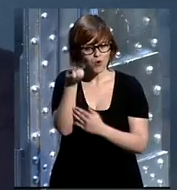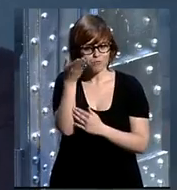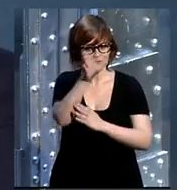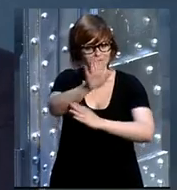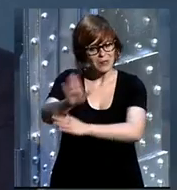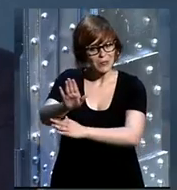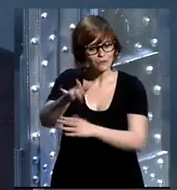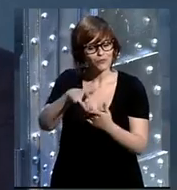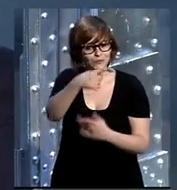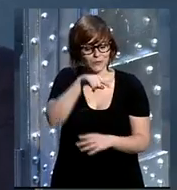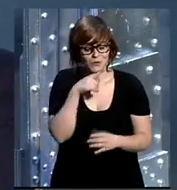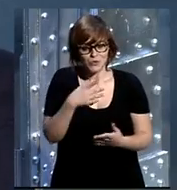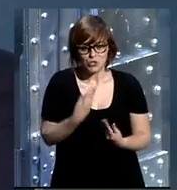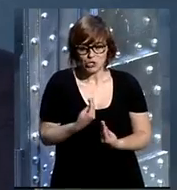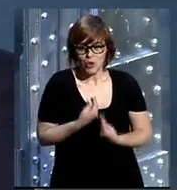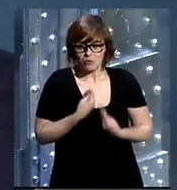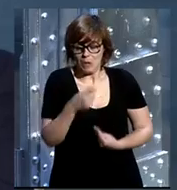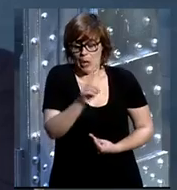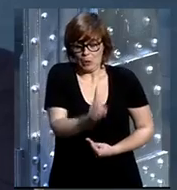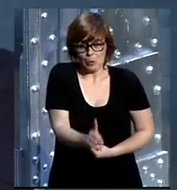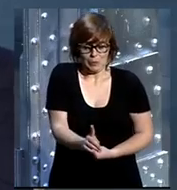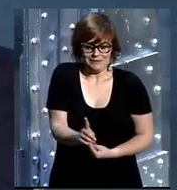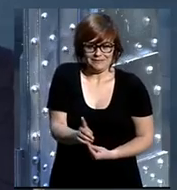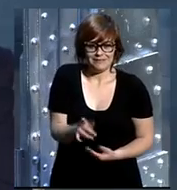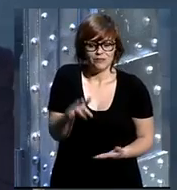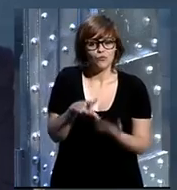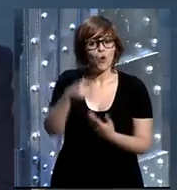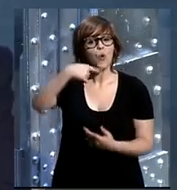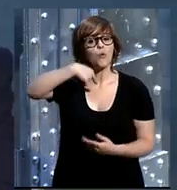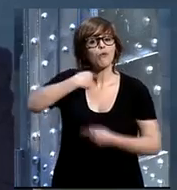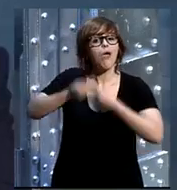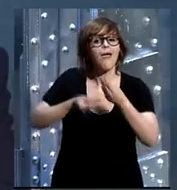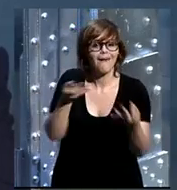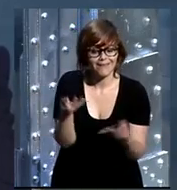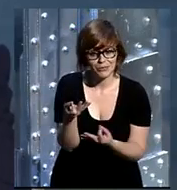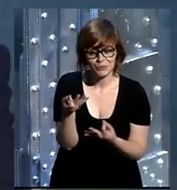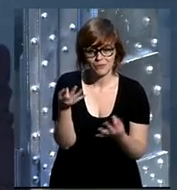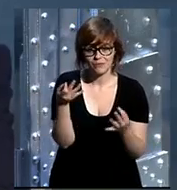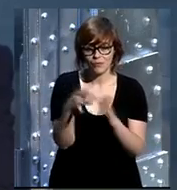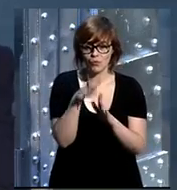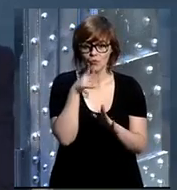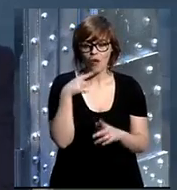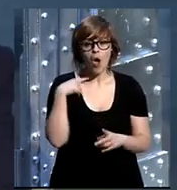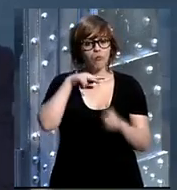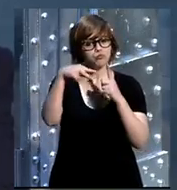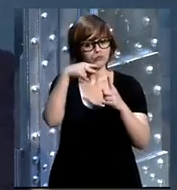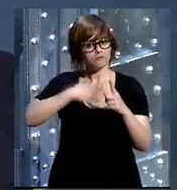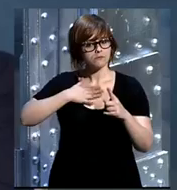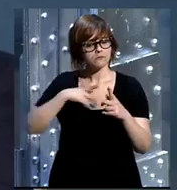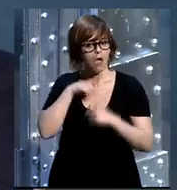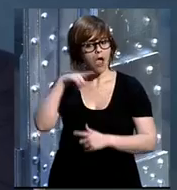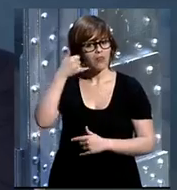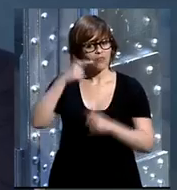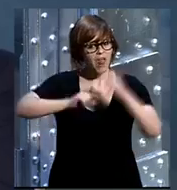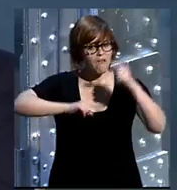no les sorprenderá a ustedes saber que lo que yo voy a hacer ahora es contarles muy resumidamente la visión de Telefónica, porque en alguna de las